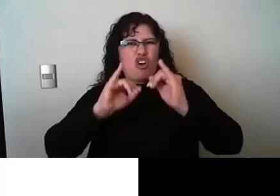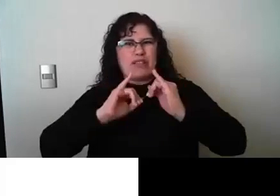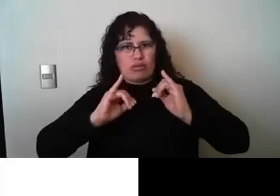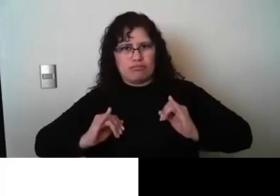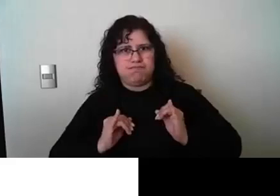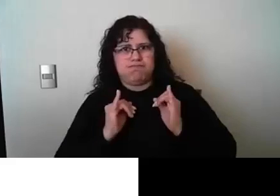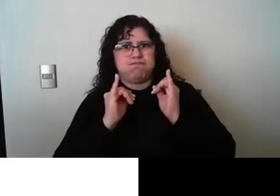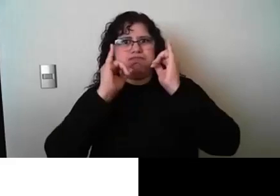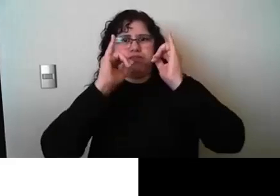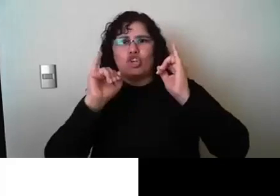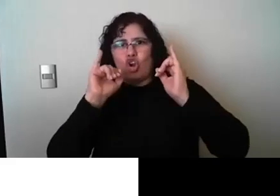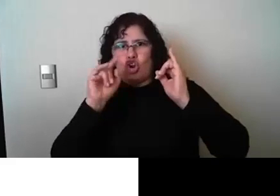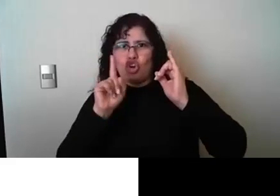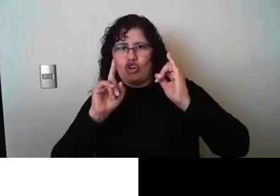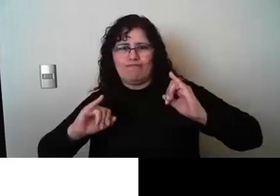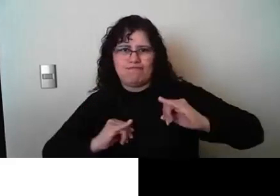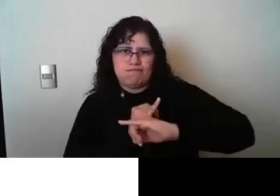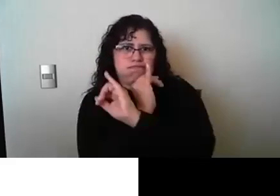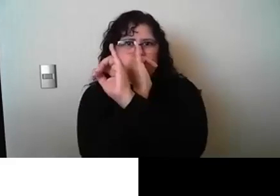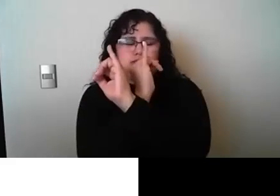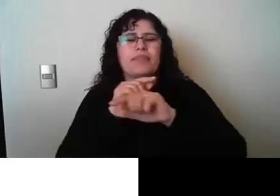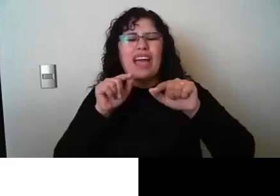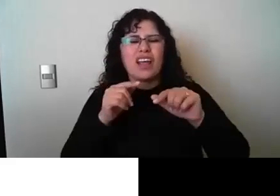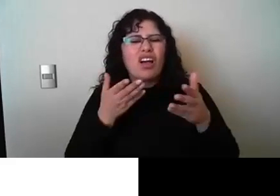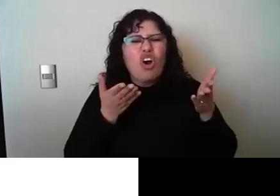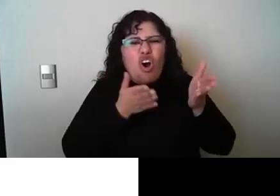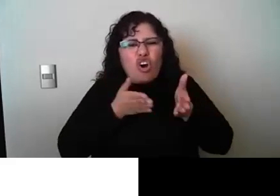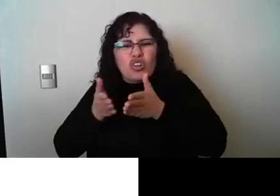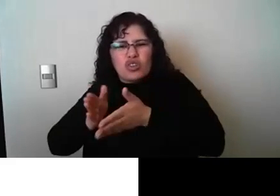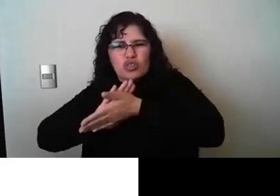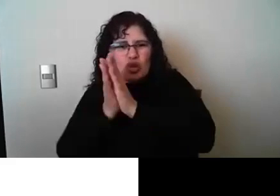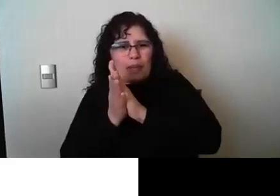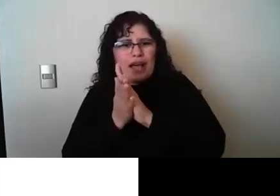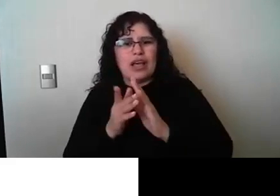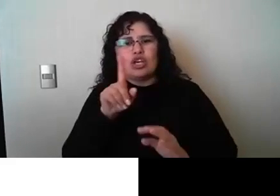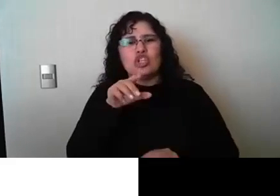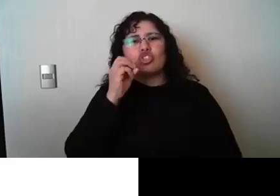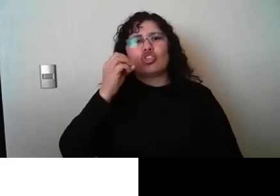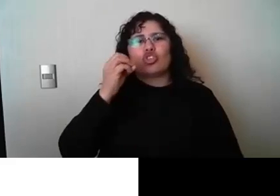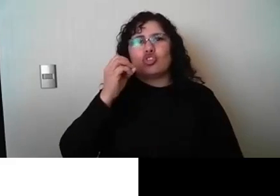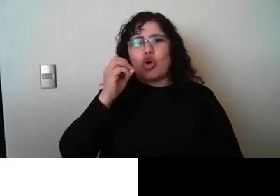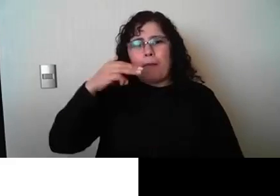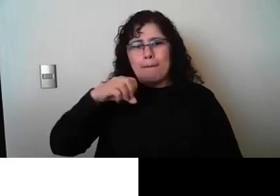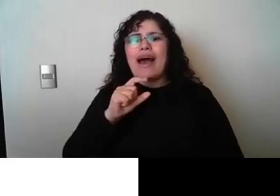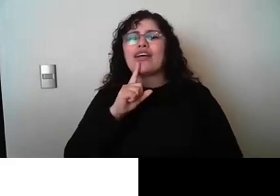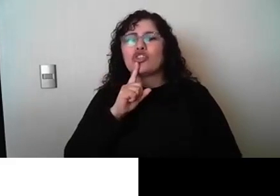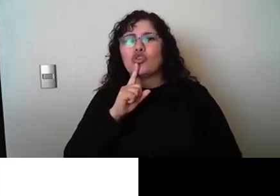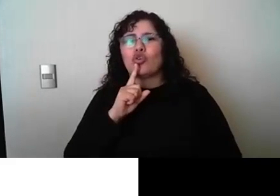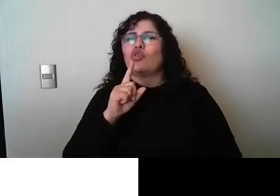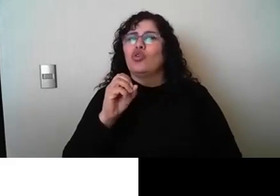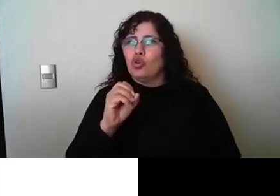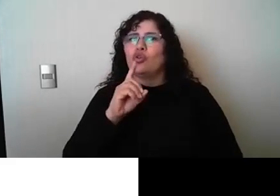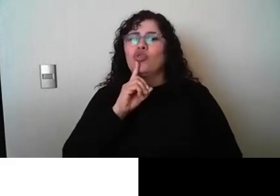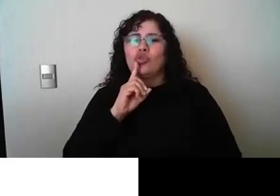en forma somatotópica. ¿Ya? Y la región S2 está, dice